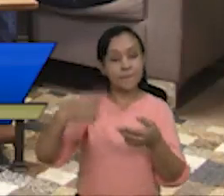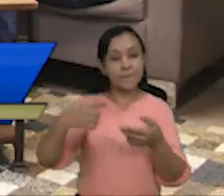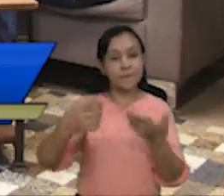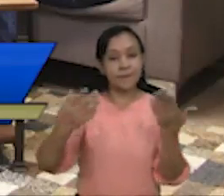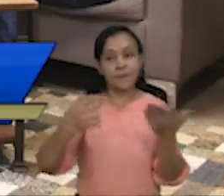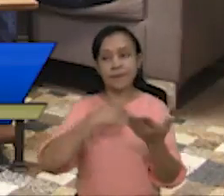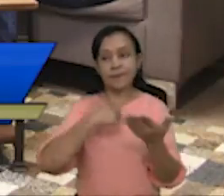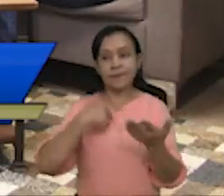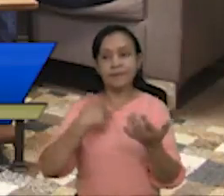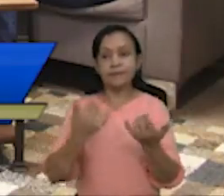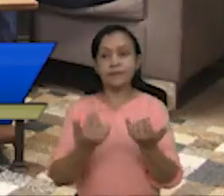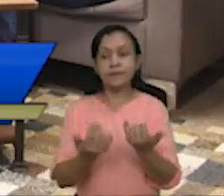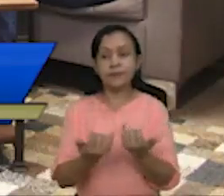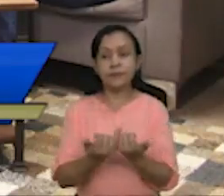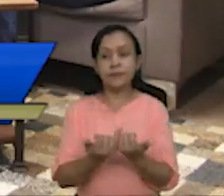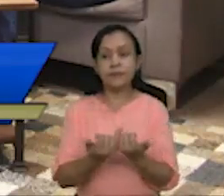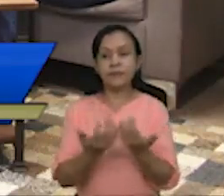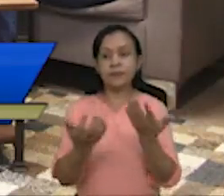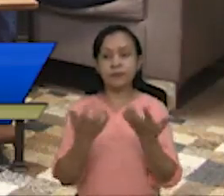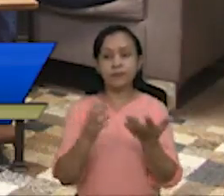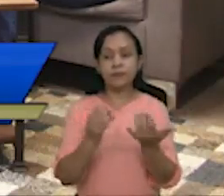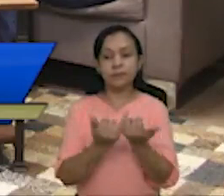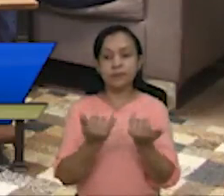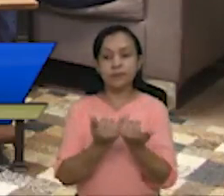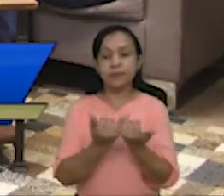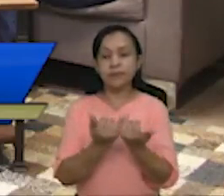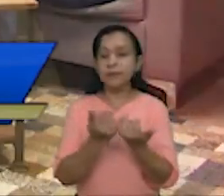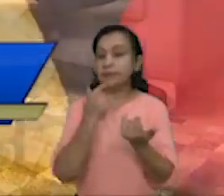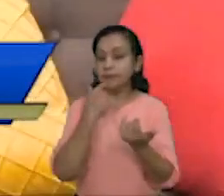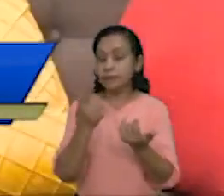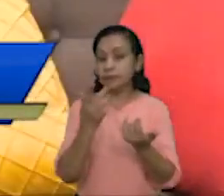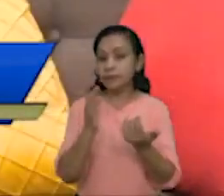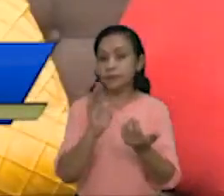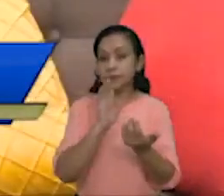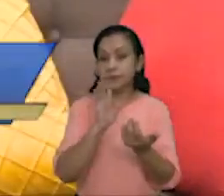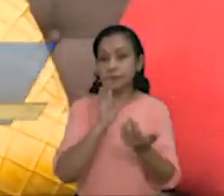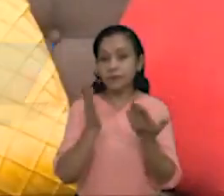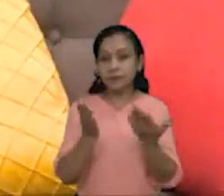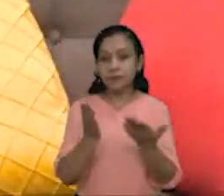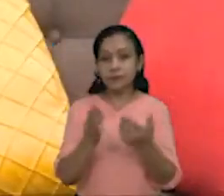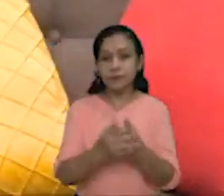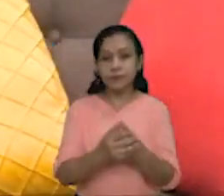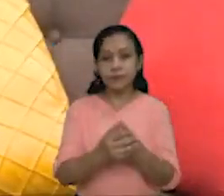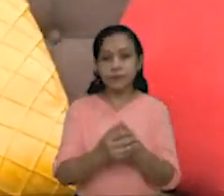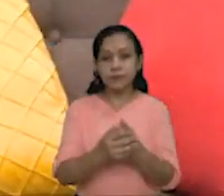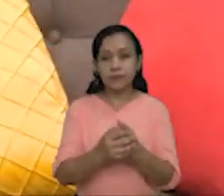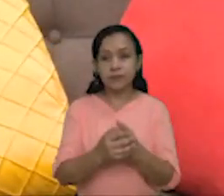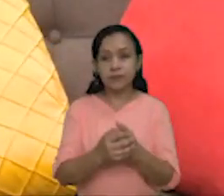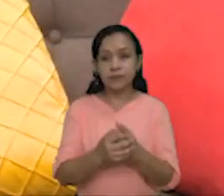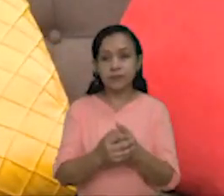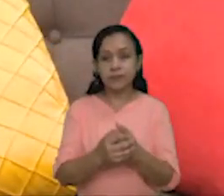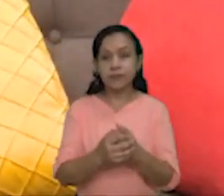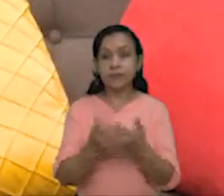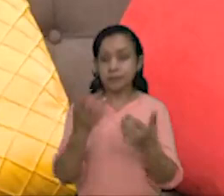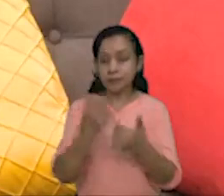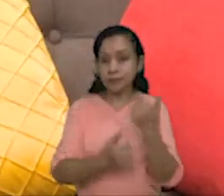a ejercer ese periodismo. Bueno, y hay algo que está un poquito relacionado con eso, que también surgió dentro de esta